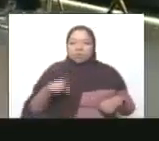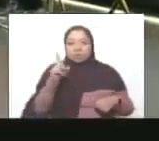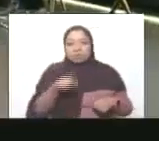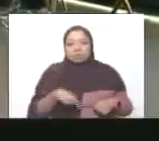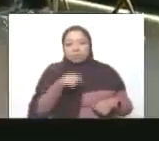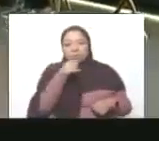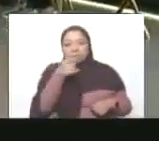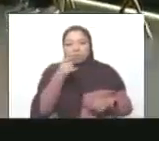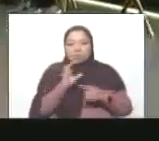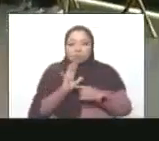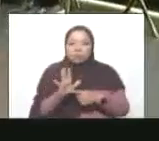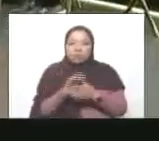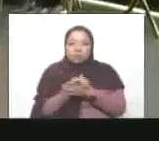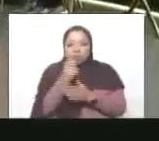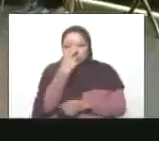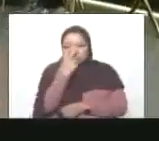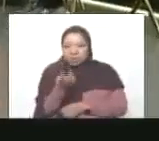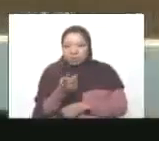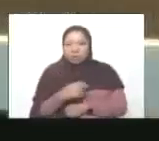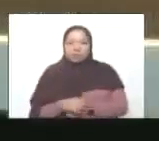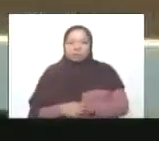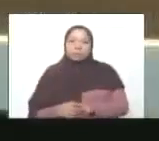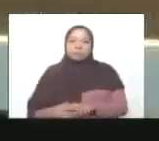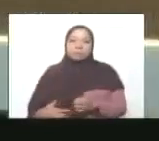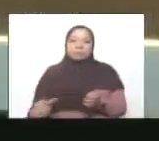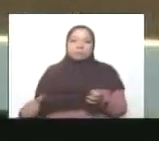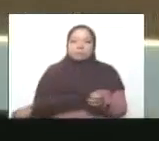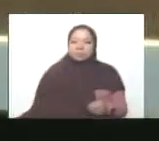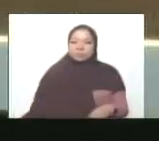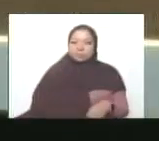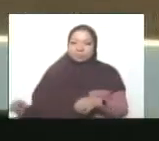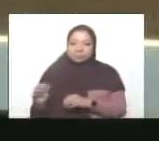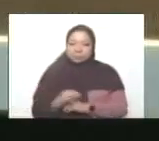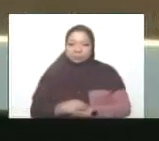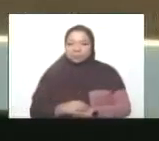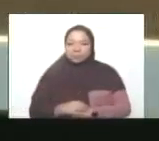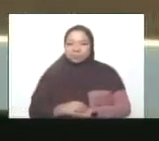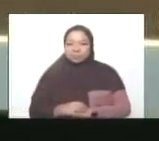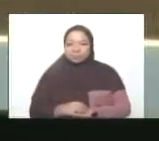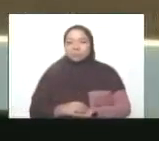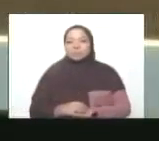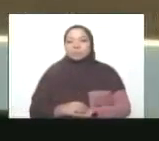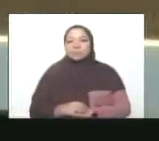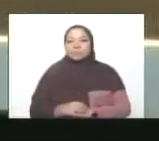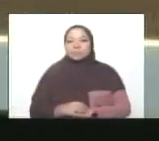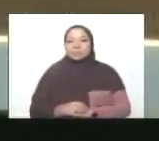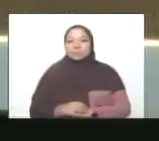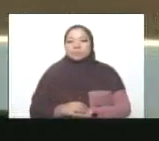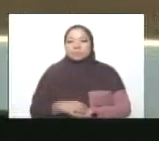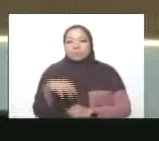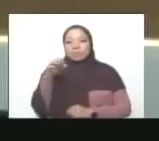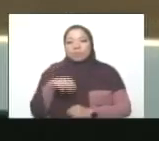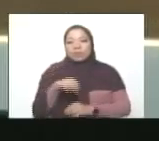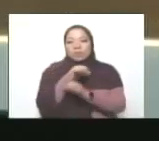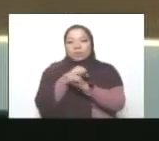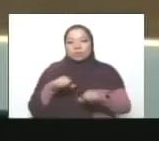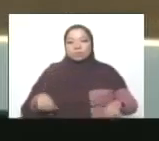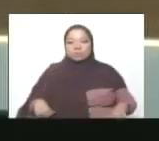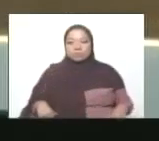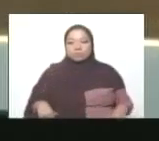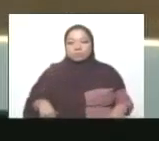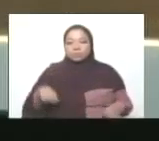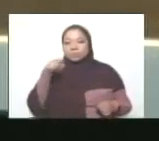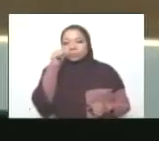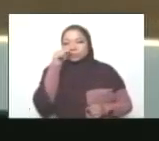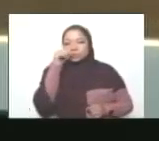sí. Voy a presentar a mis invitados. Aquí se encuentra del estado Portuguesa